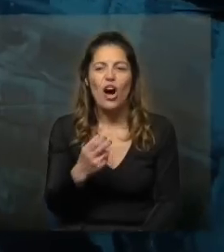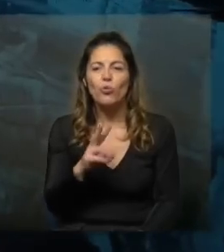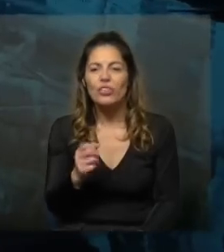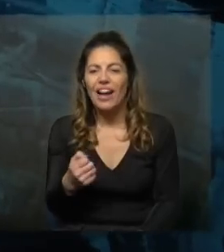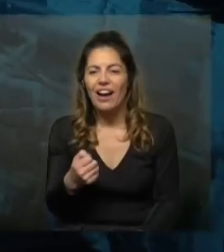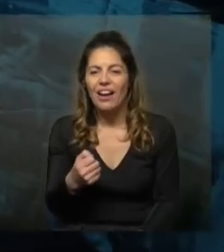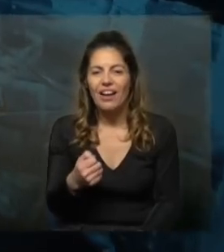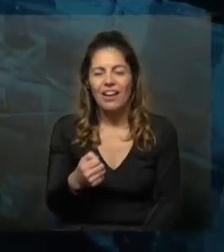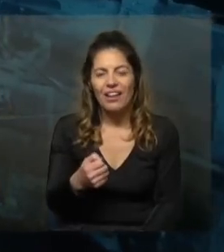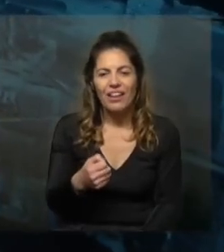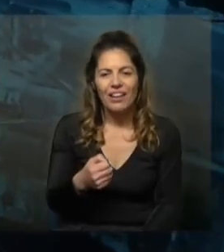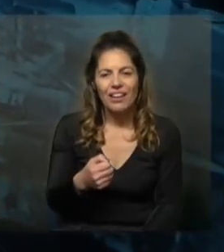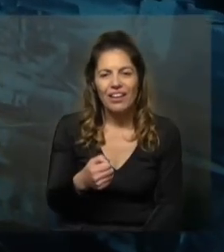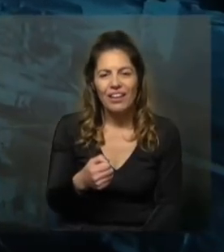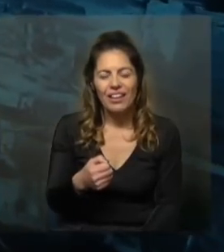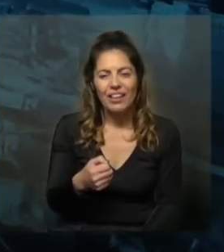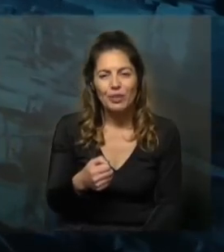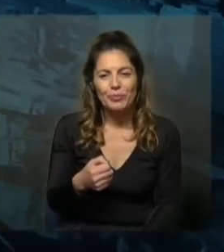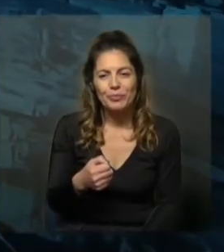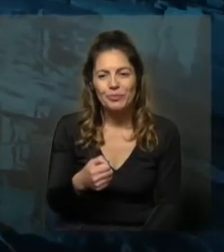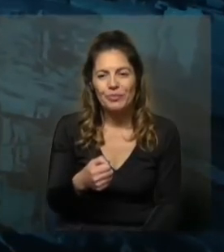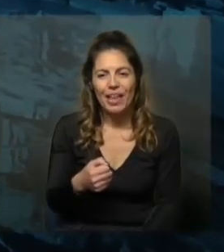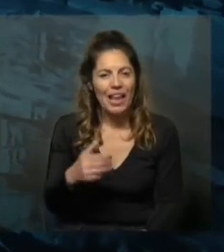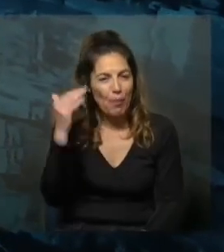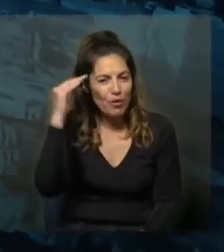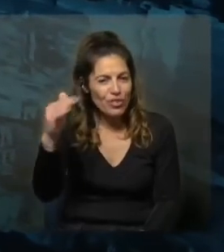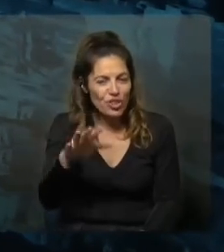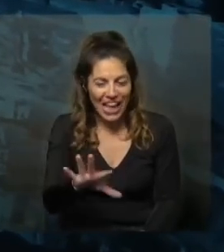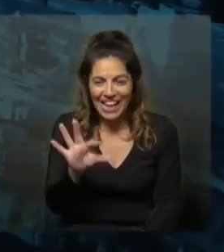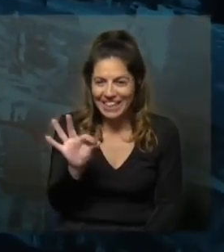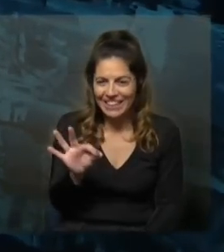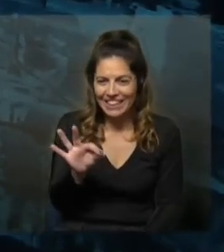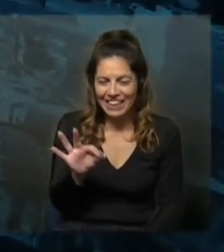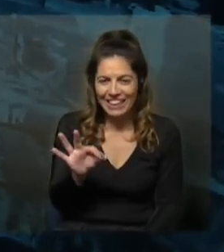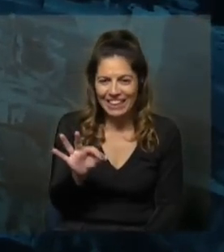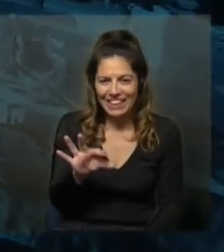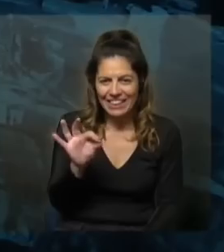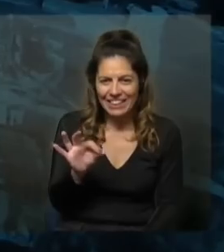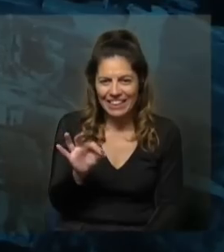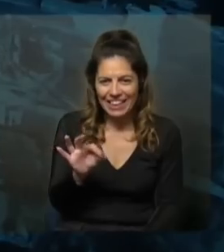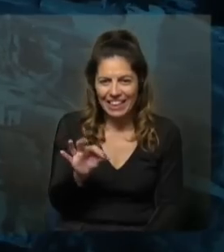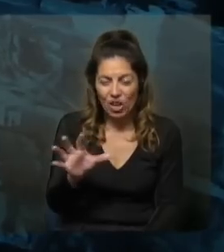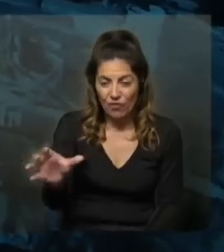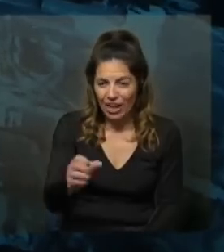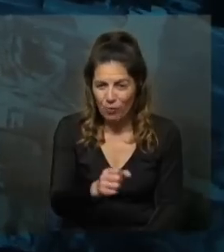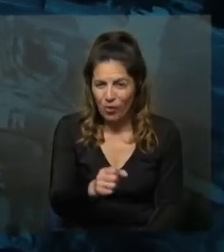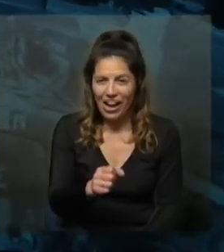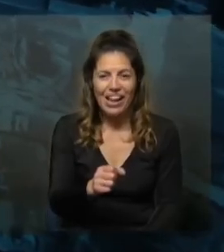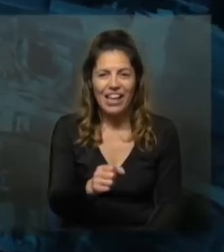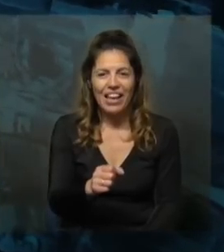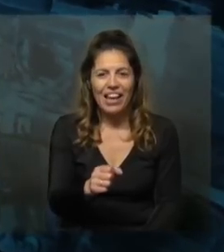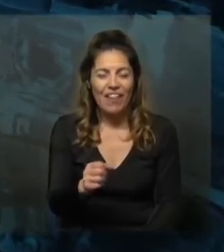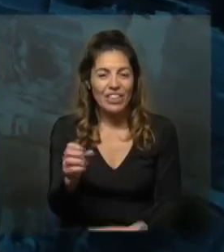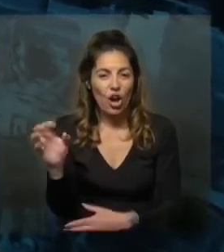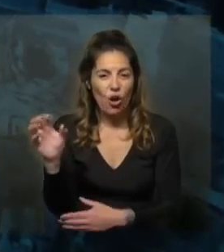que las profesoras elegían a buscar y yo me acuerdo que había un